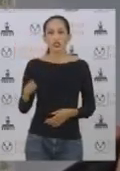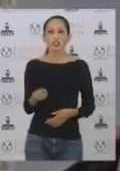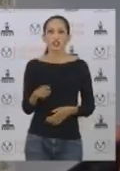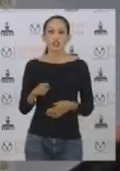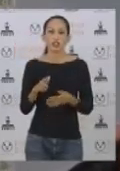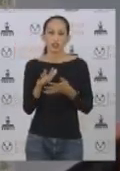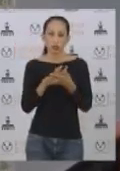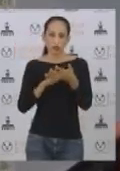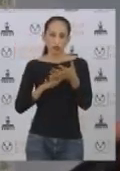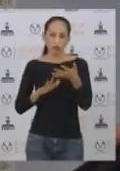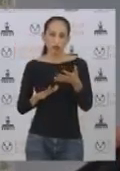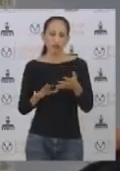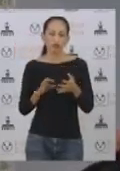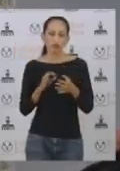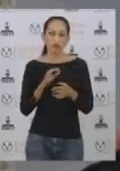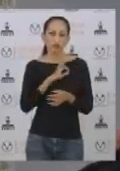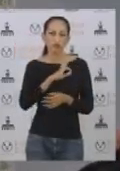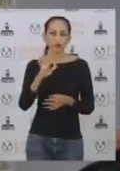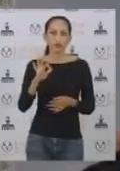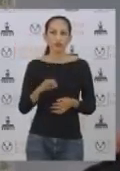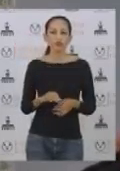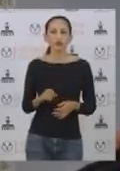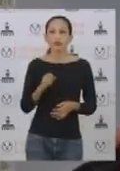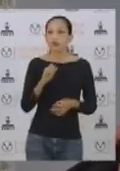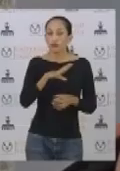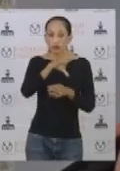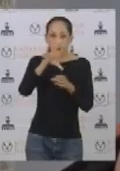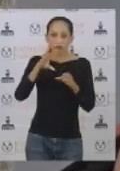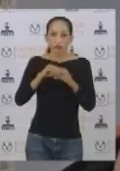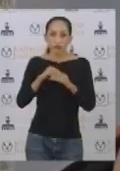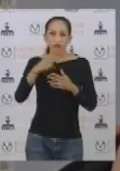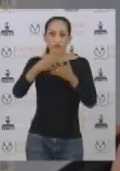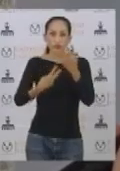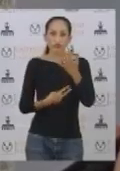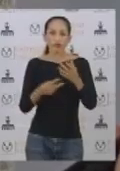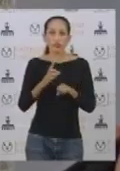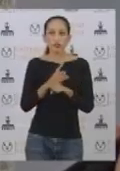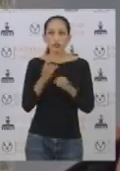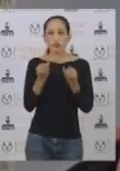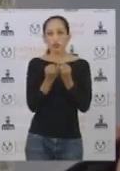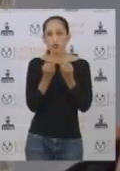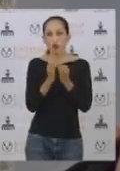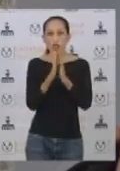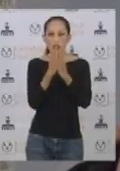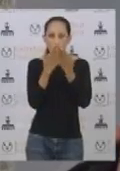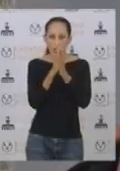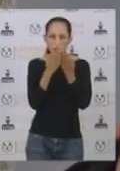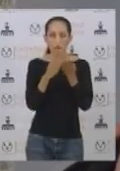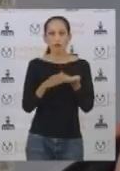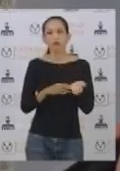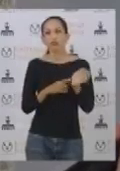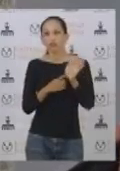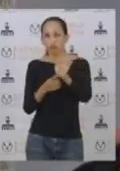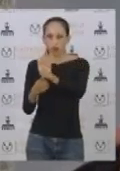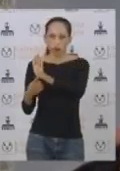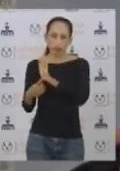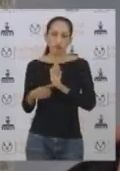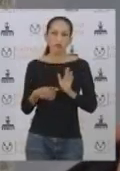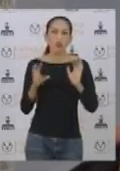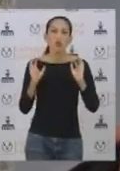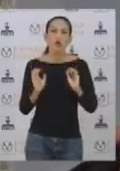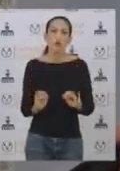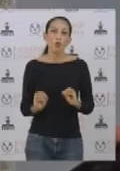que tenemos también en la Dirección de Difusión Cultural. Entonces el programa está muy completo porque aparte vamos a tener presentaciones de libros y vamos a tener un taller